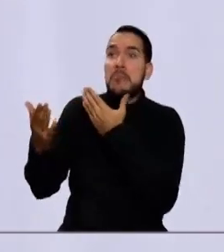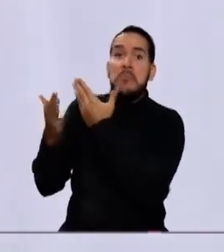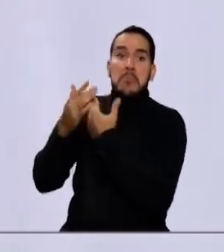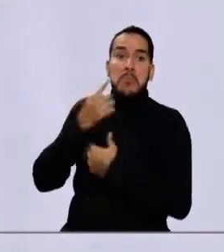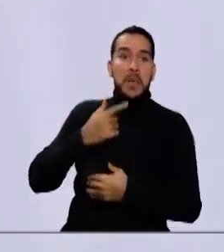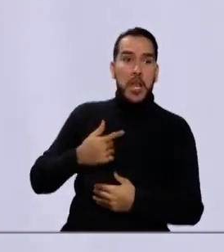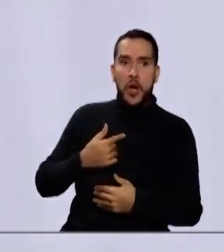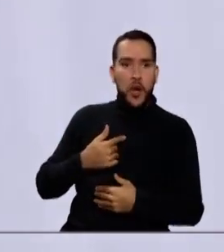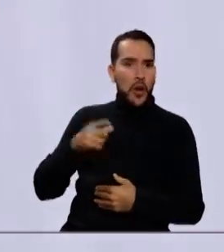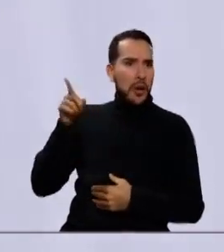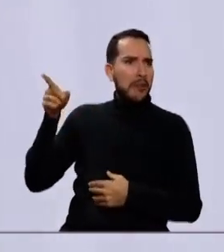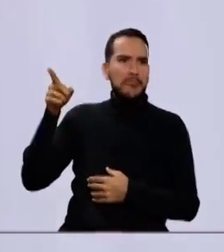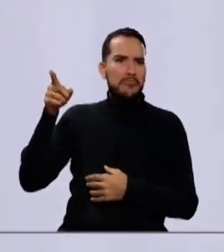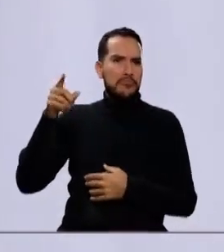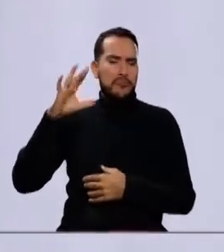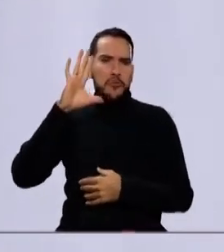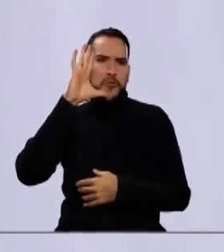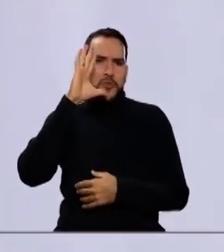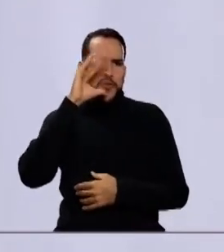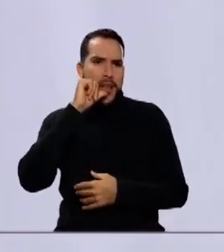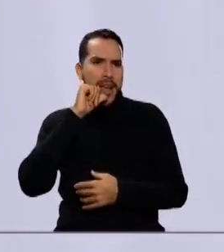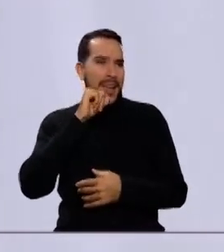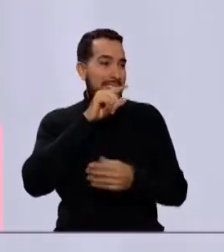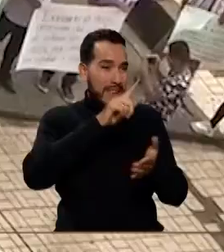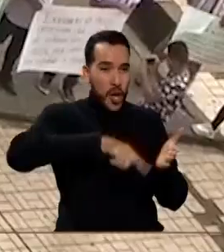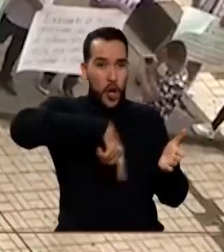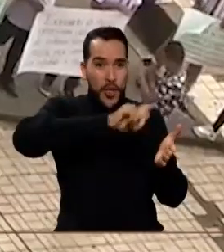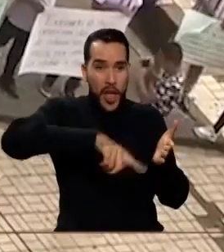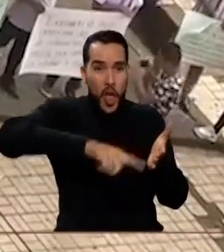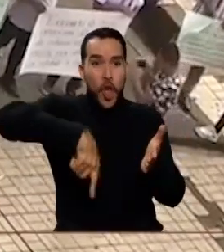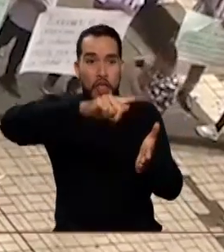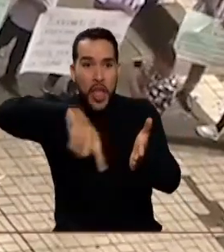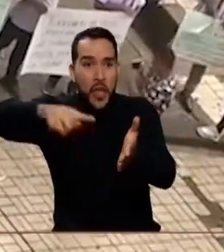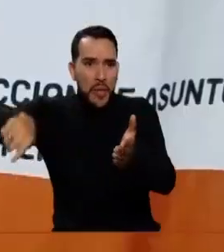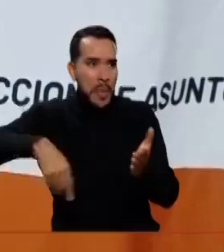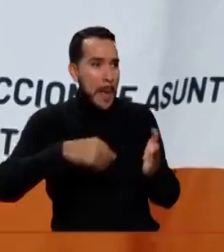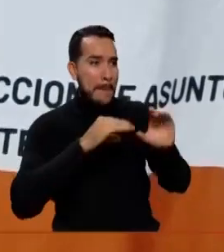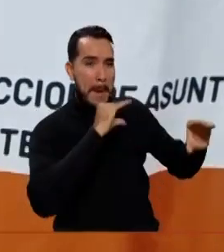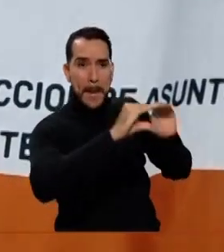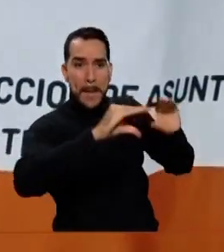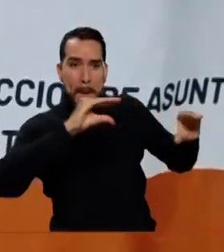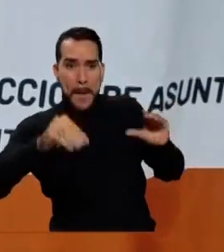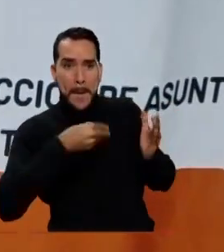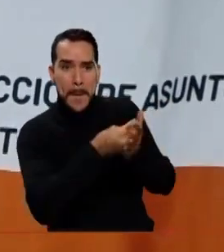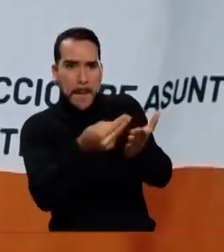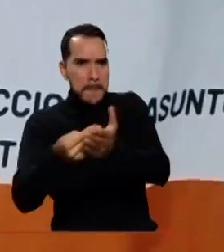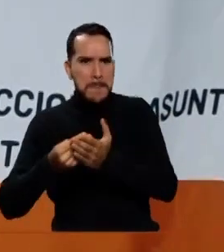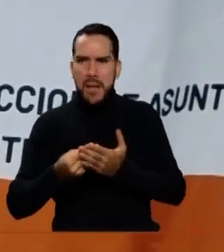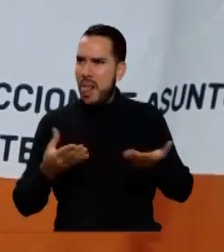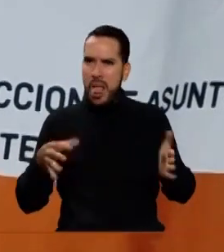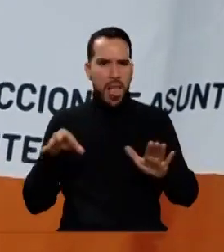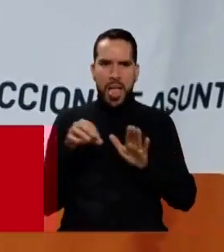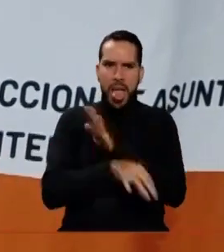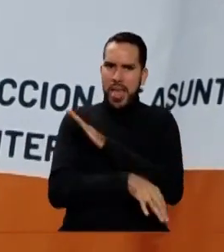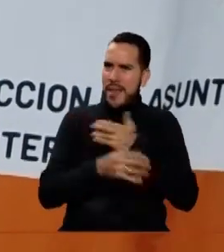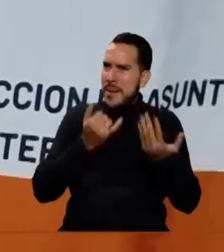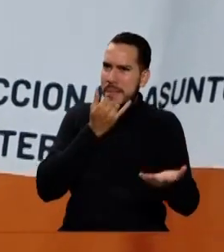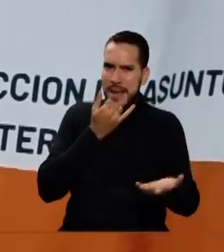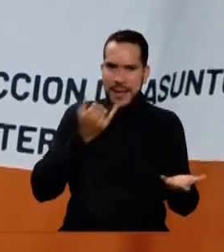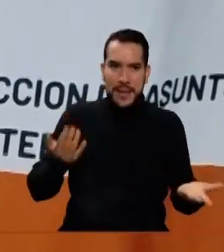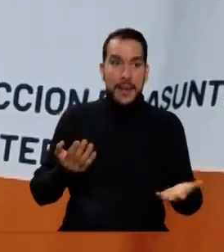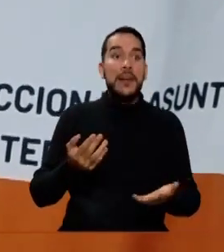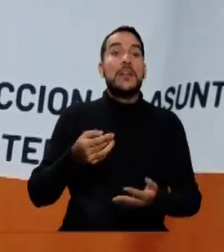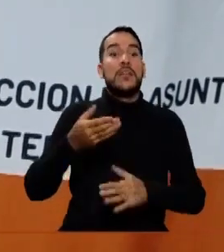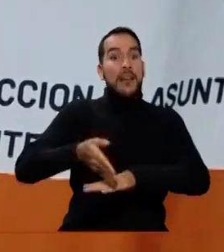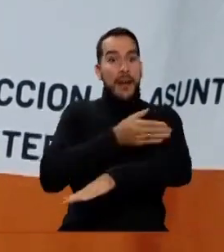pago para precisamente de los contratos que quedaron pendientes. Donde el gobierno había comprometido en la reunión de